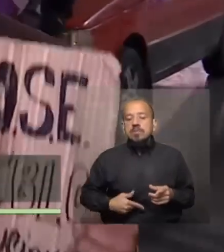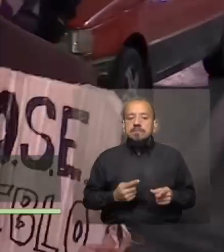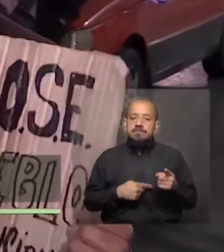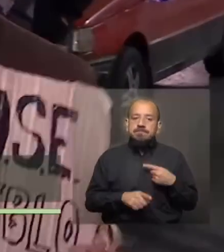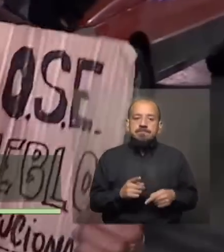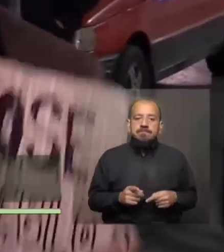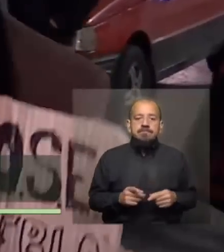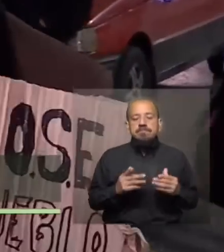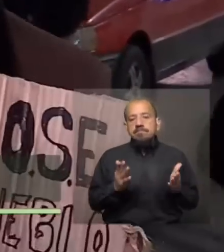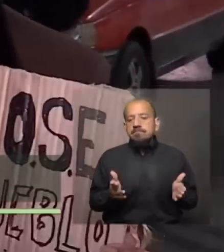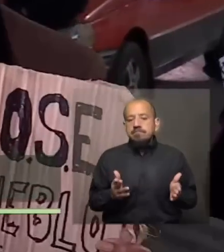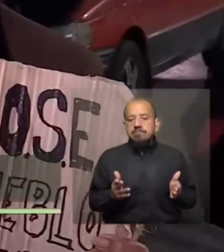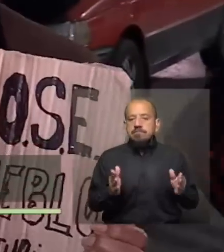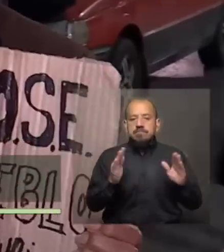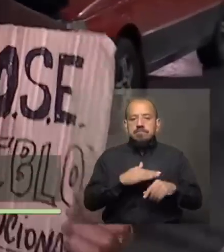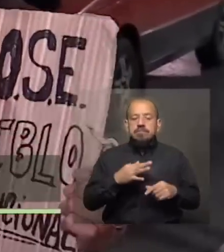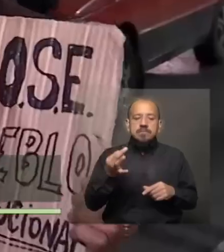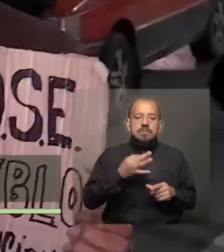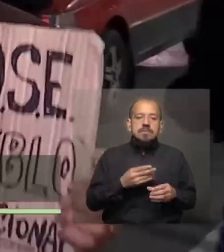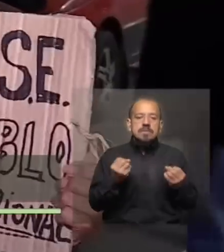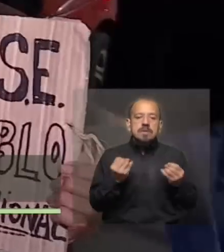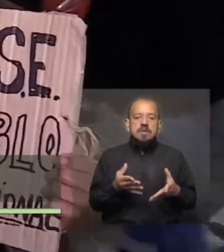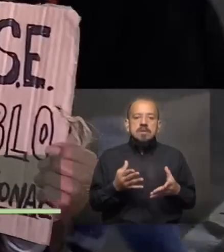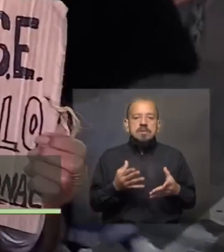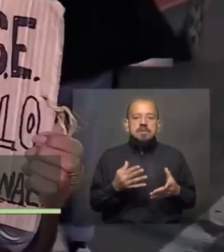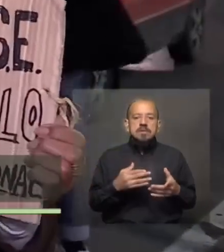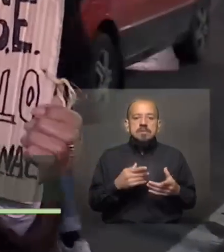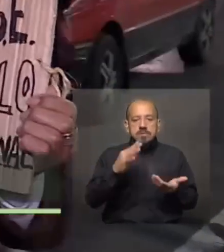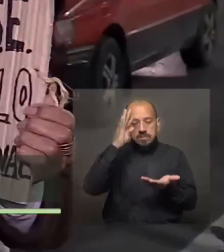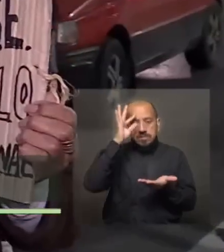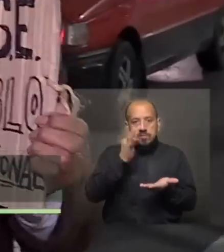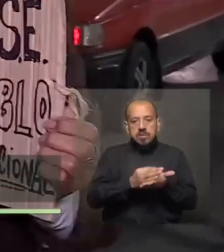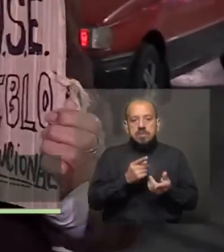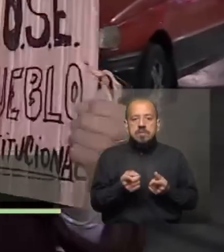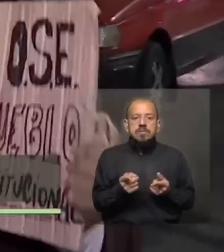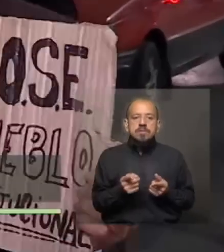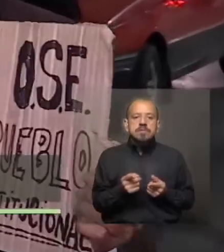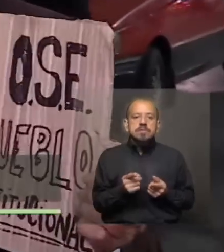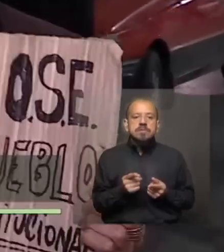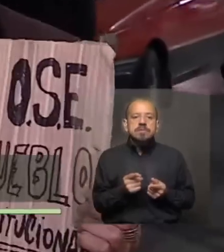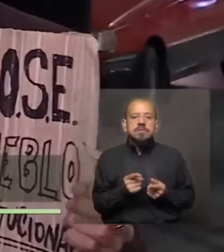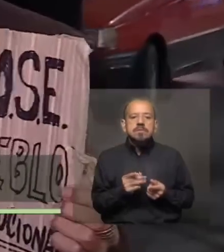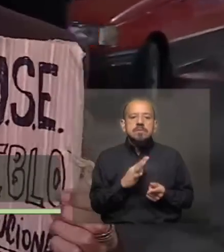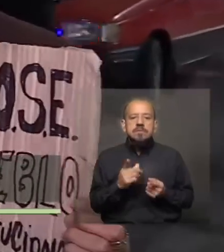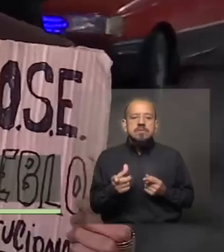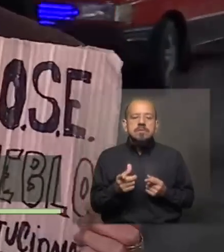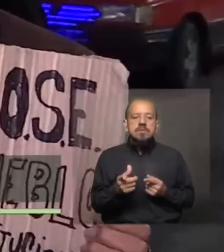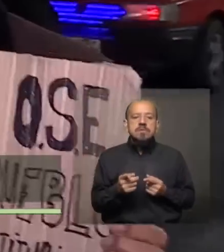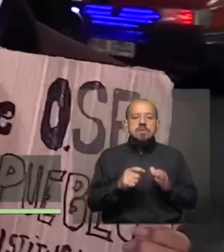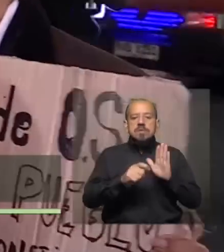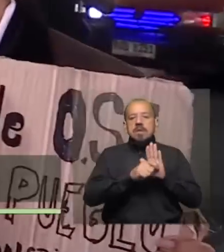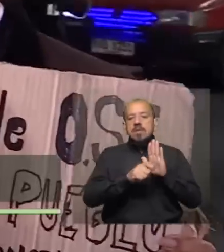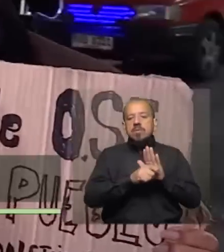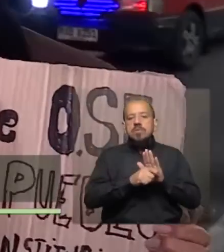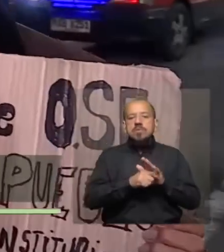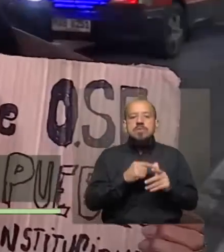no nos pueden decir porque es una burla al pueblo de que ya saben que hay un artículo y que igual